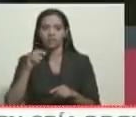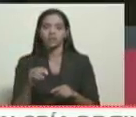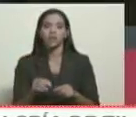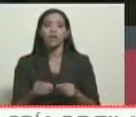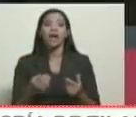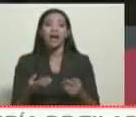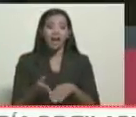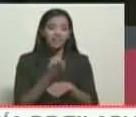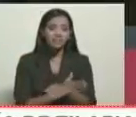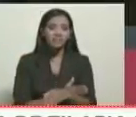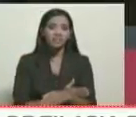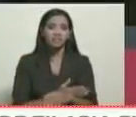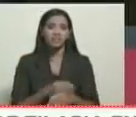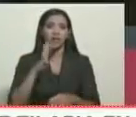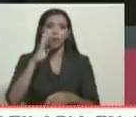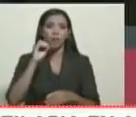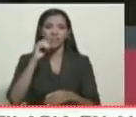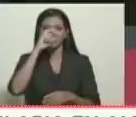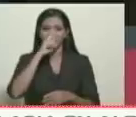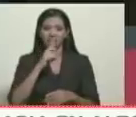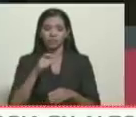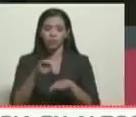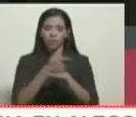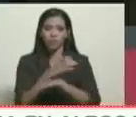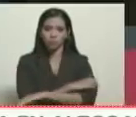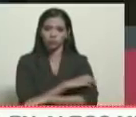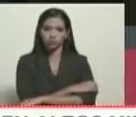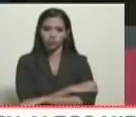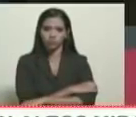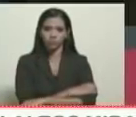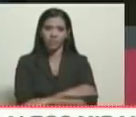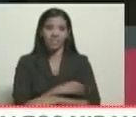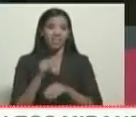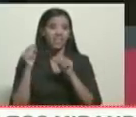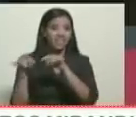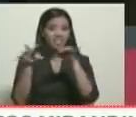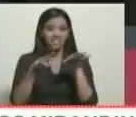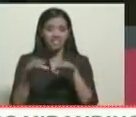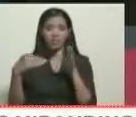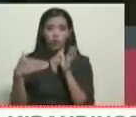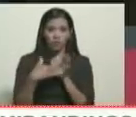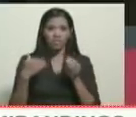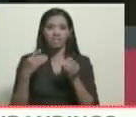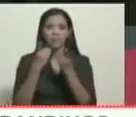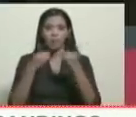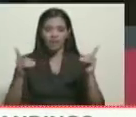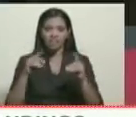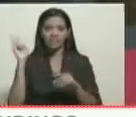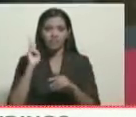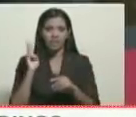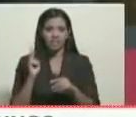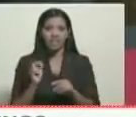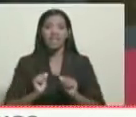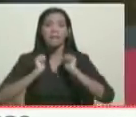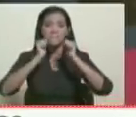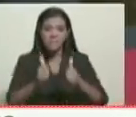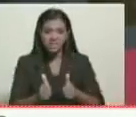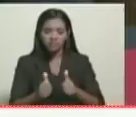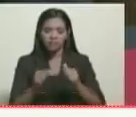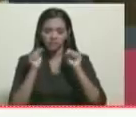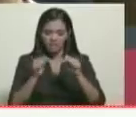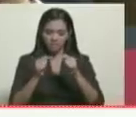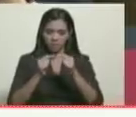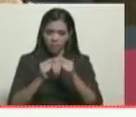República durante sus 40 años. Esa conspiración en contra de la democracia venezolana arranca a partir de ese momento y